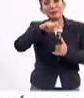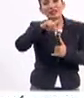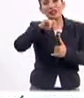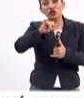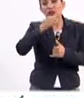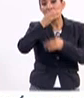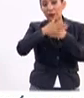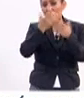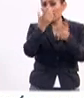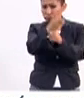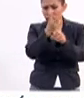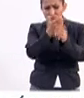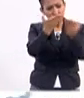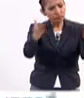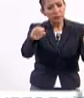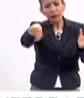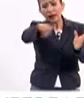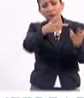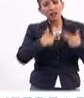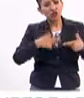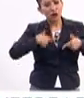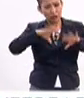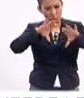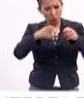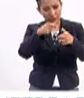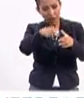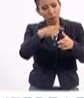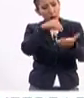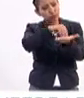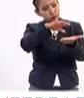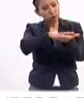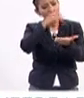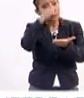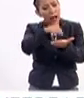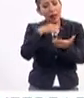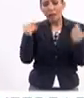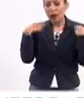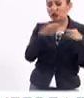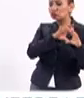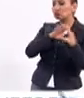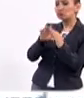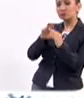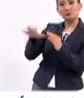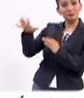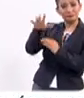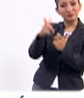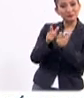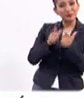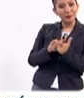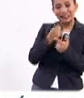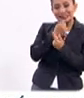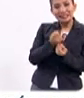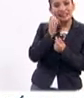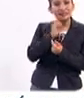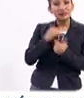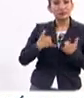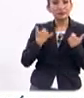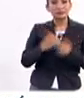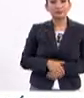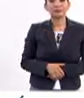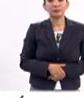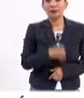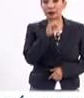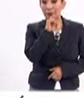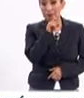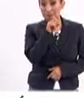una convocatoria abierta para que los artistas de las comunidades se les pueda contratar como docentes de estos grupos con niñas, niños y jóvenes. A